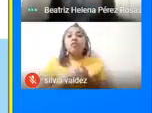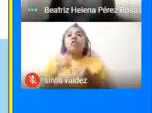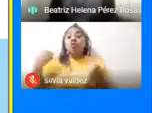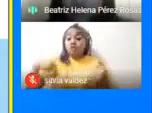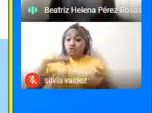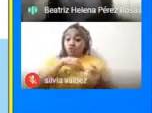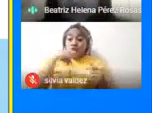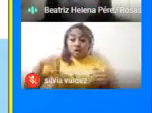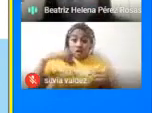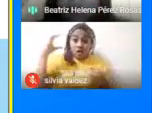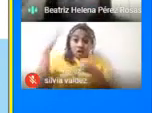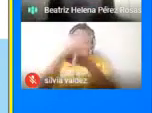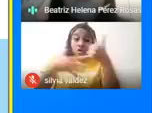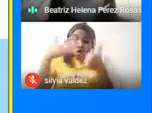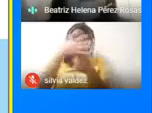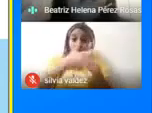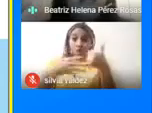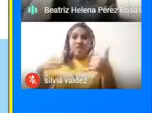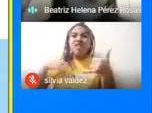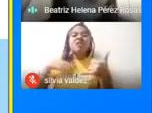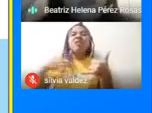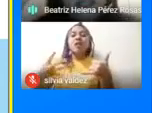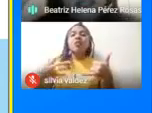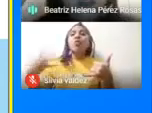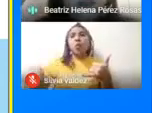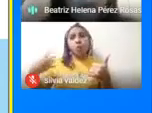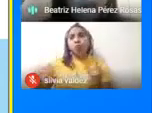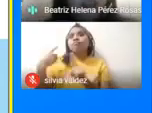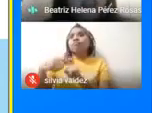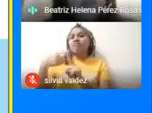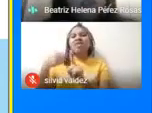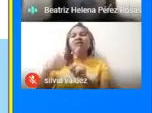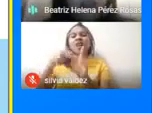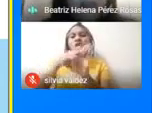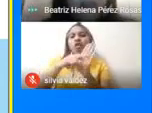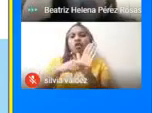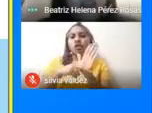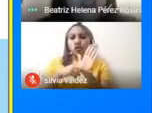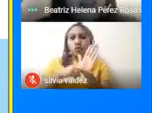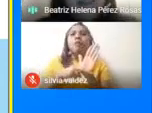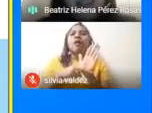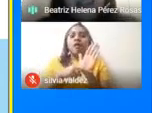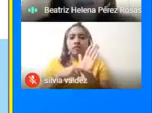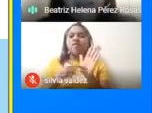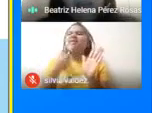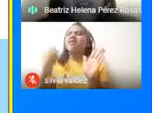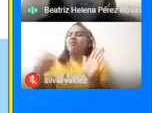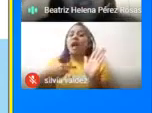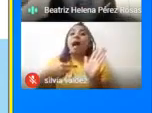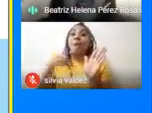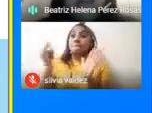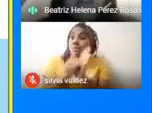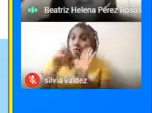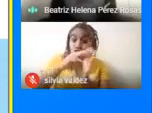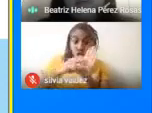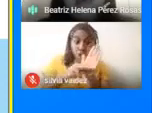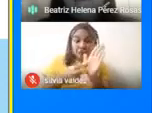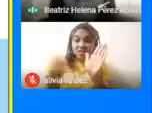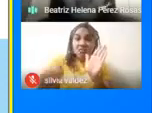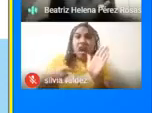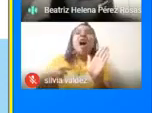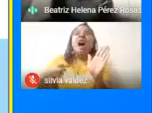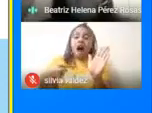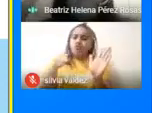Colombia, como sector, tenemos un privilegio en cuanto a la norma, en que nos dice, desde la misma normatividad nos dice